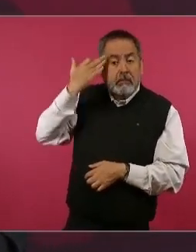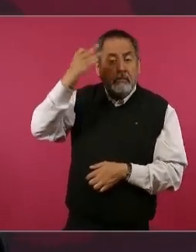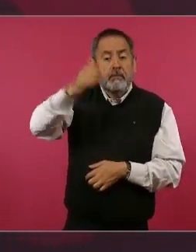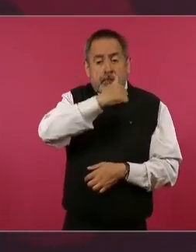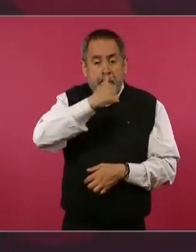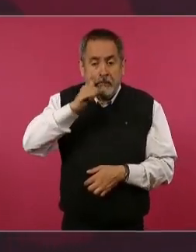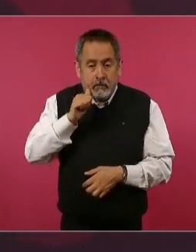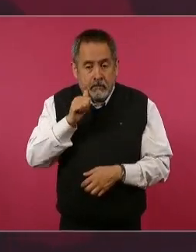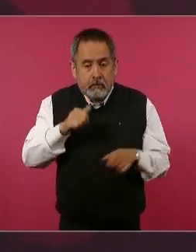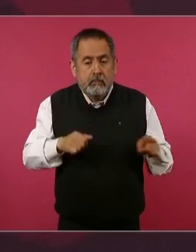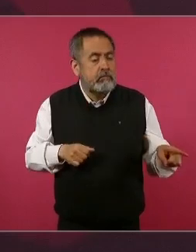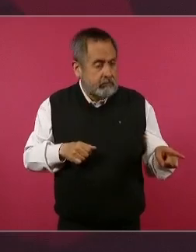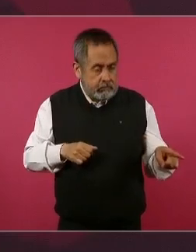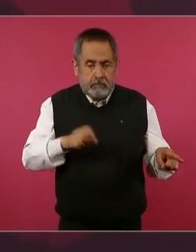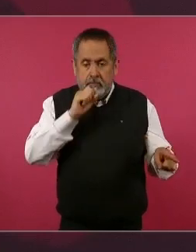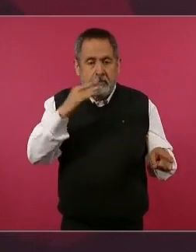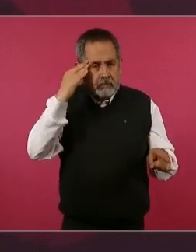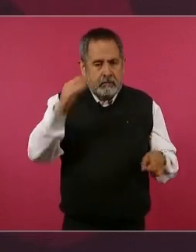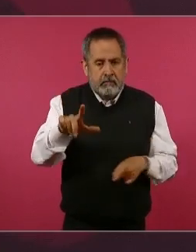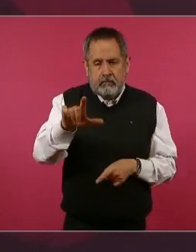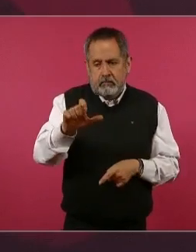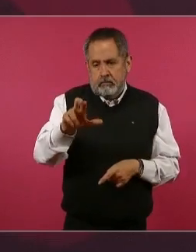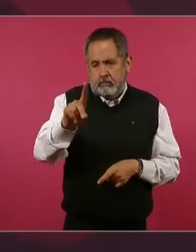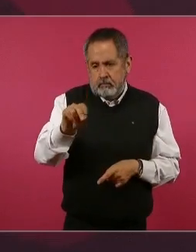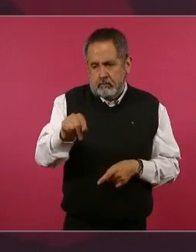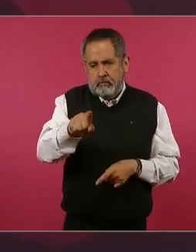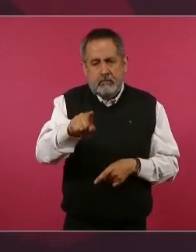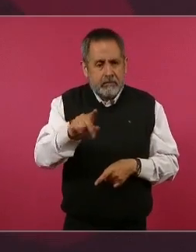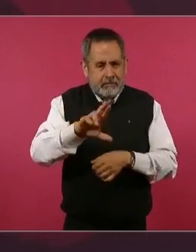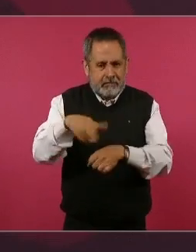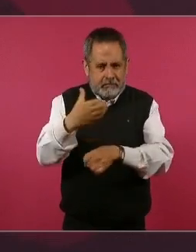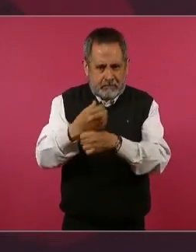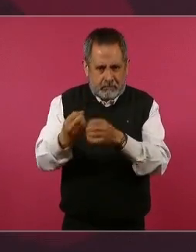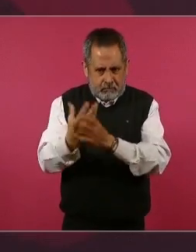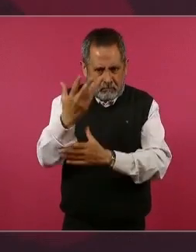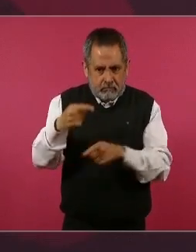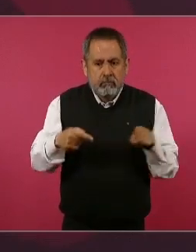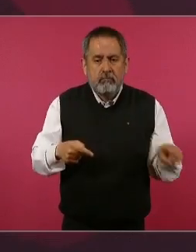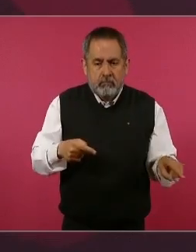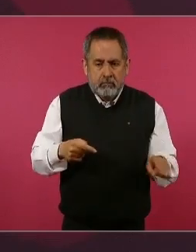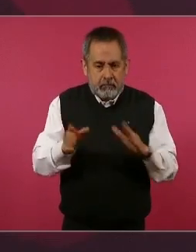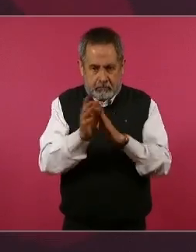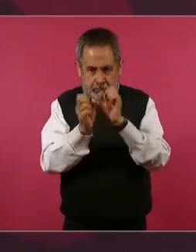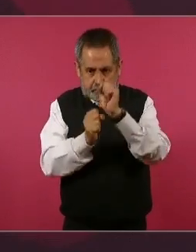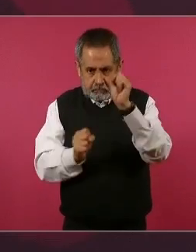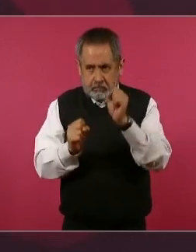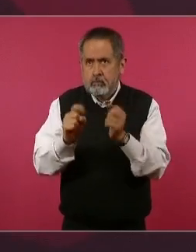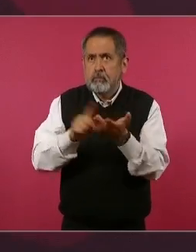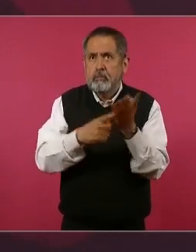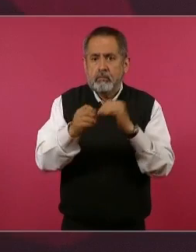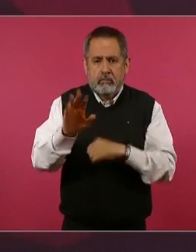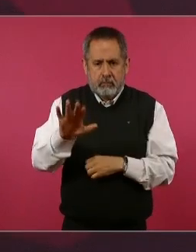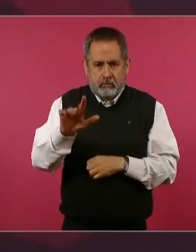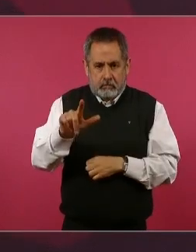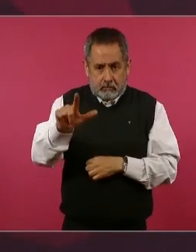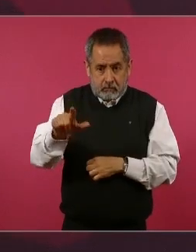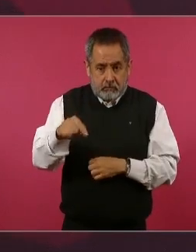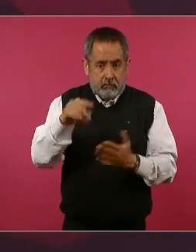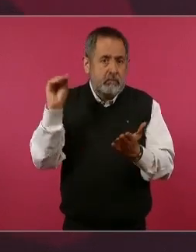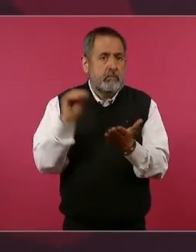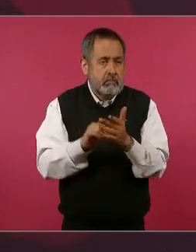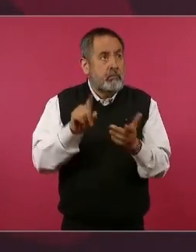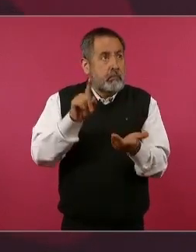Juárez y de Lerdo, en la época de la República Restaurada, a partir de la Constitución del 57,